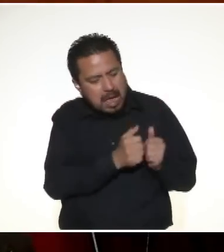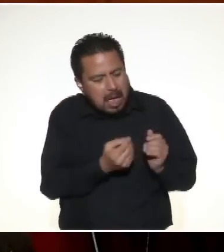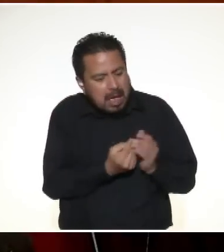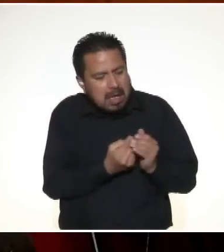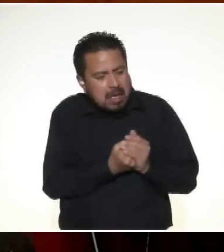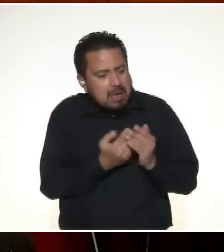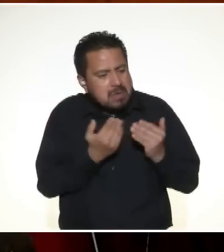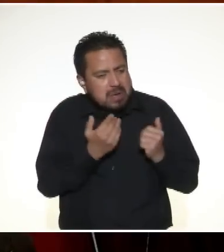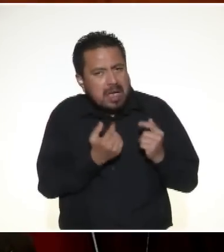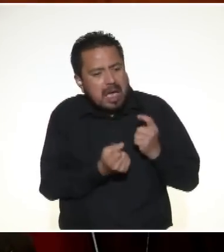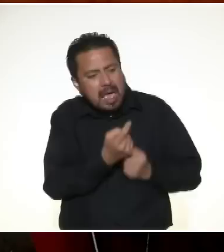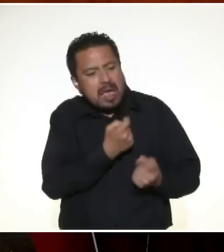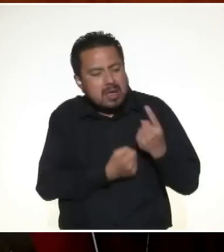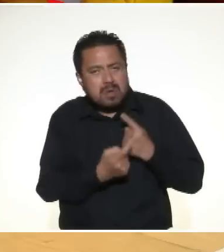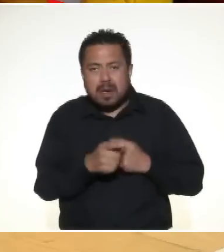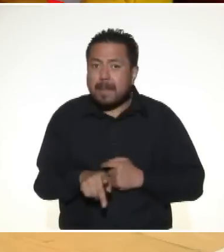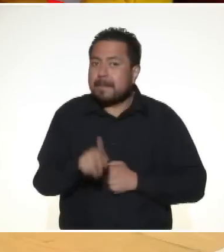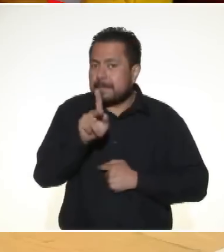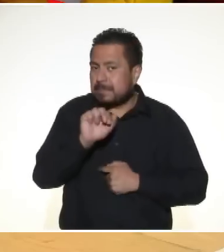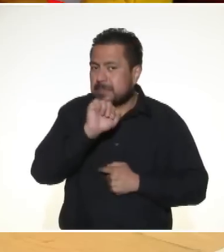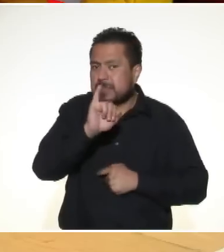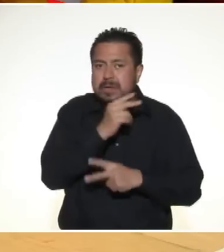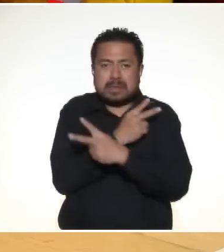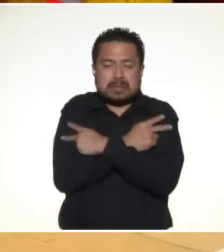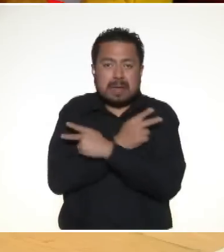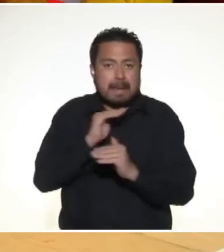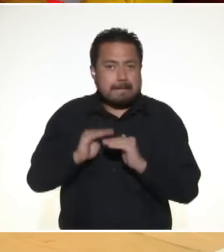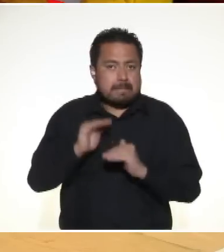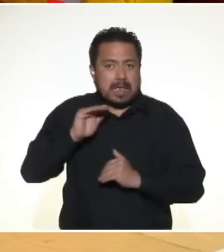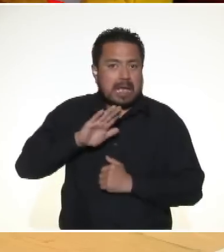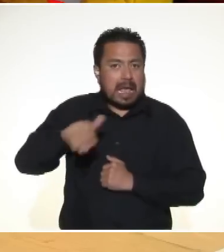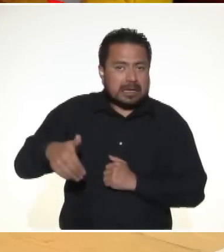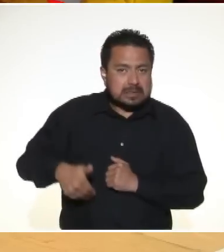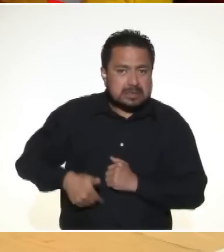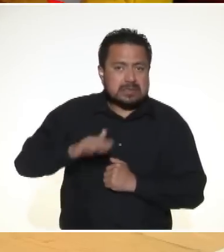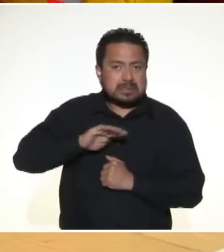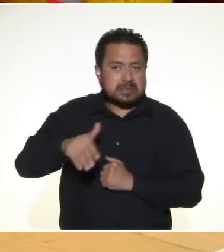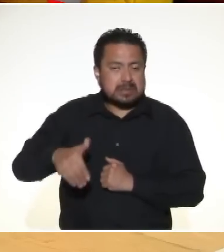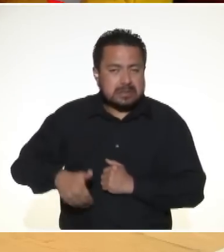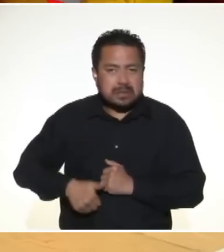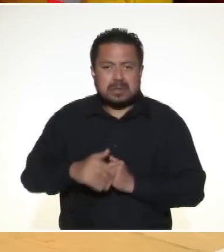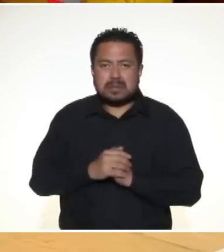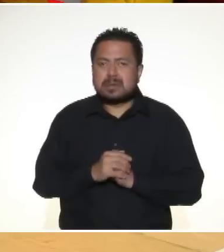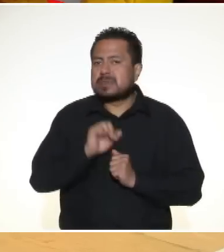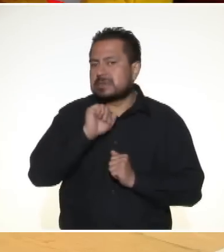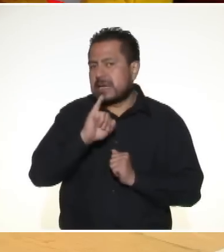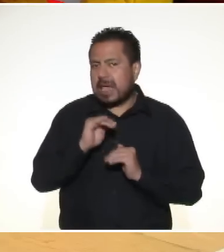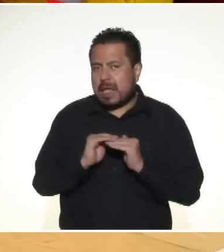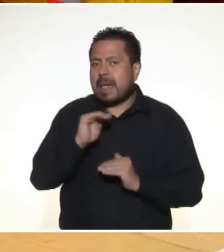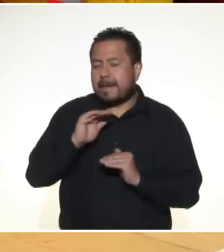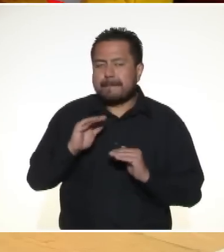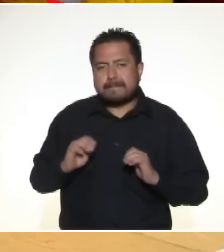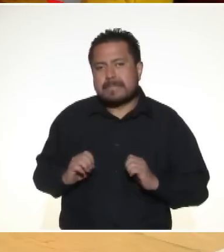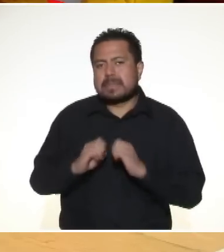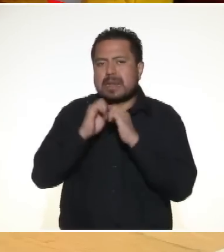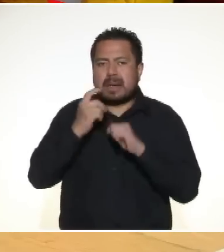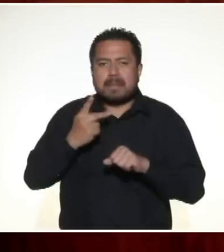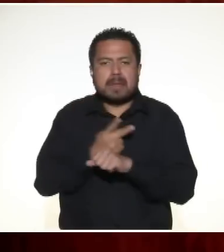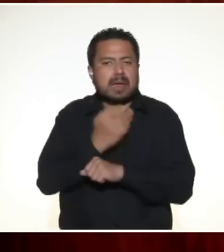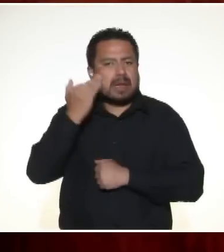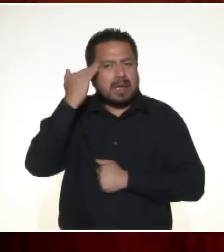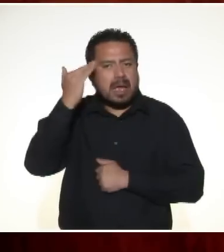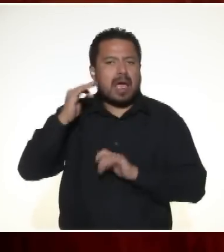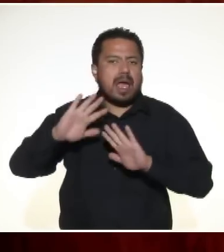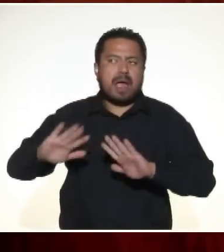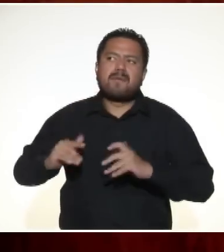clases. Claro. Pero sí en las vacaciones, ¿aumenta el número de accidentes en general? Aumenta porque hay mayor riesgo, porque pasan mucho tiempo